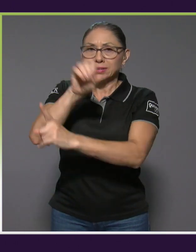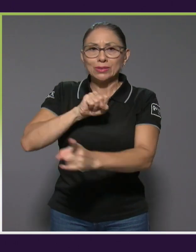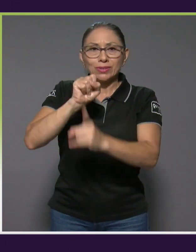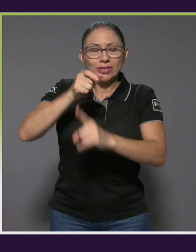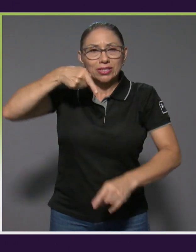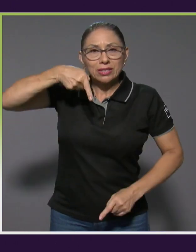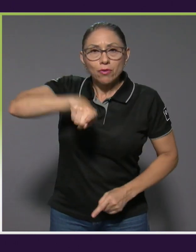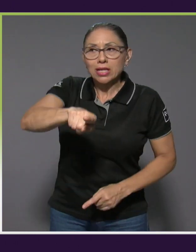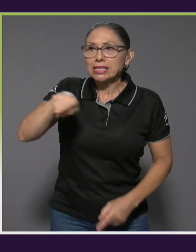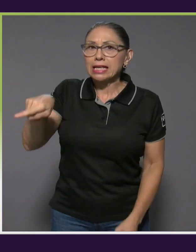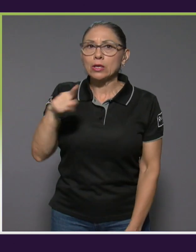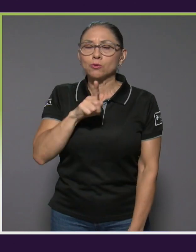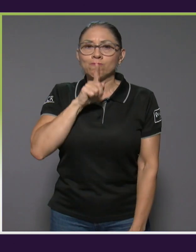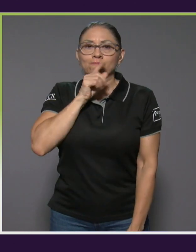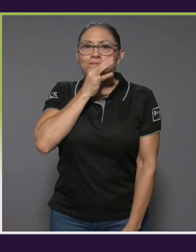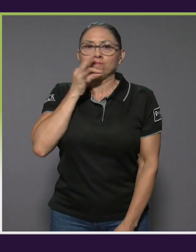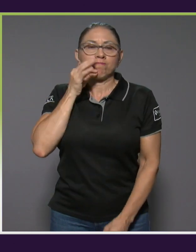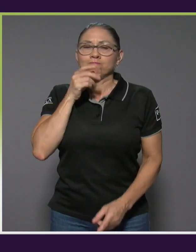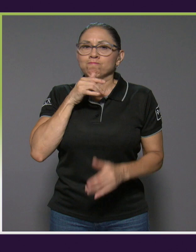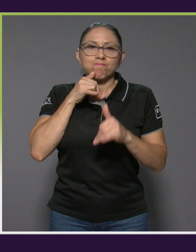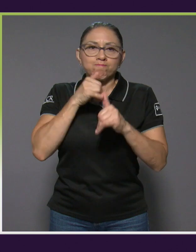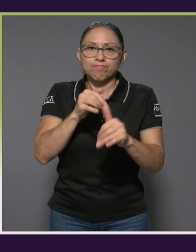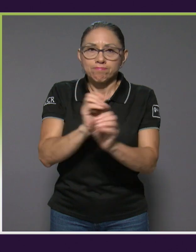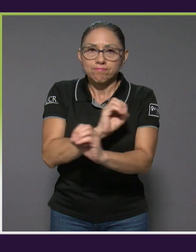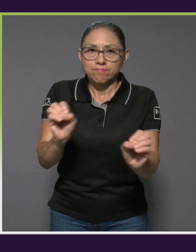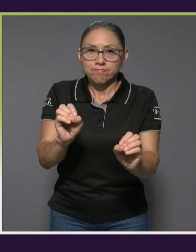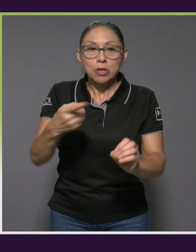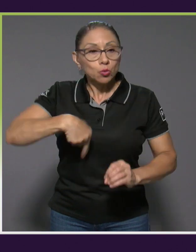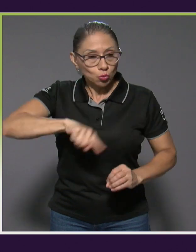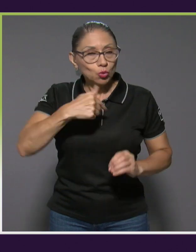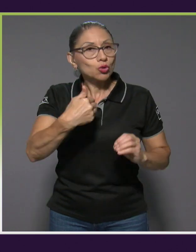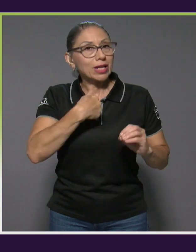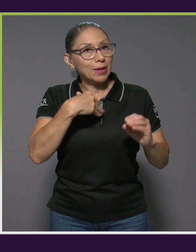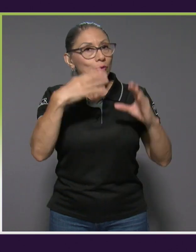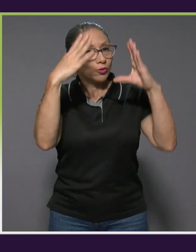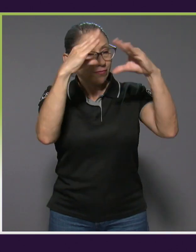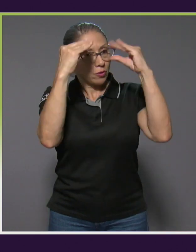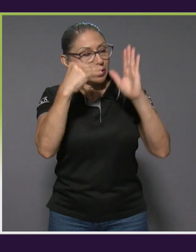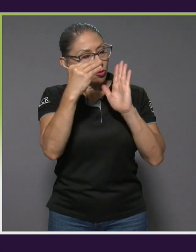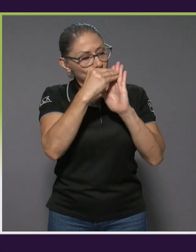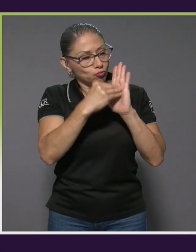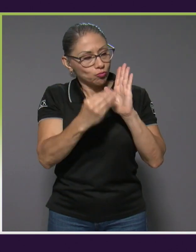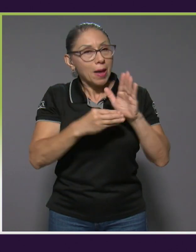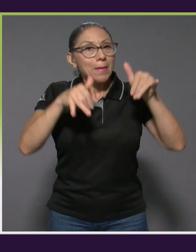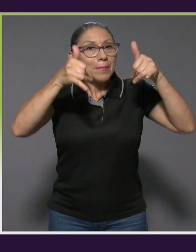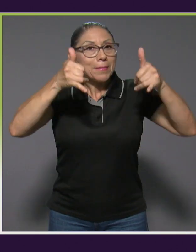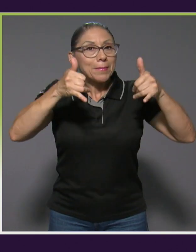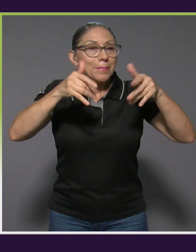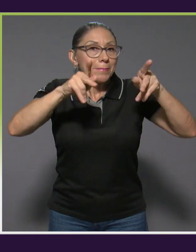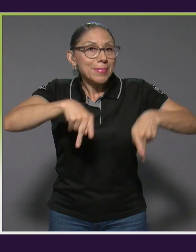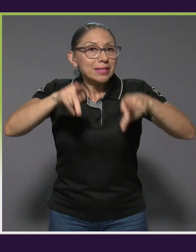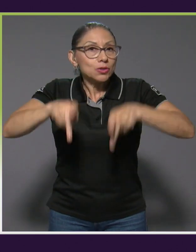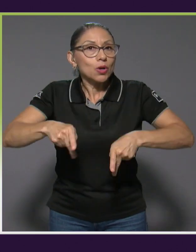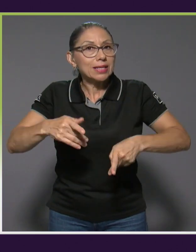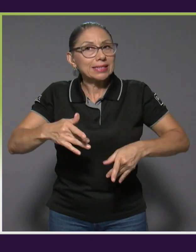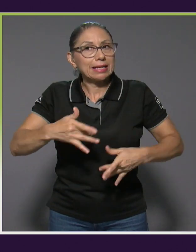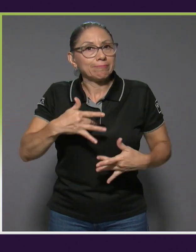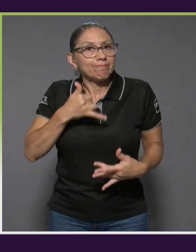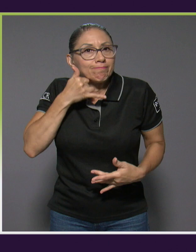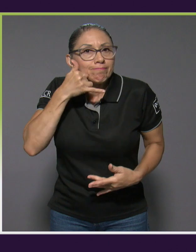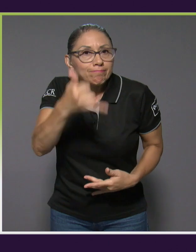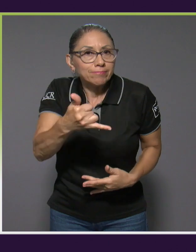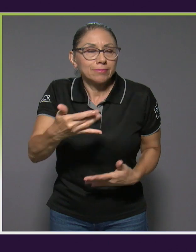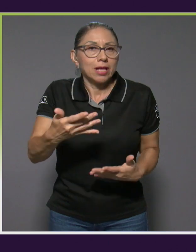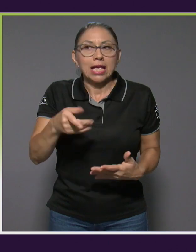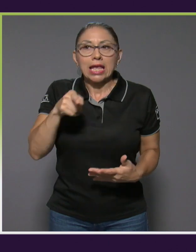las denuncian, ¿verdad? Estos números que tenemos es de las que se atreven a llamar, ¿verdad? O sienten la confianza de conversar con una persona voluntaria